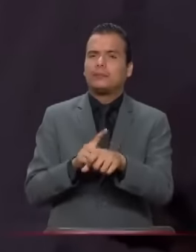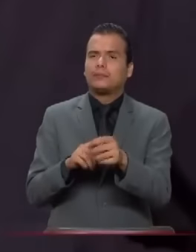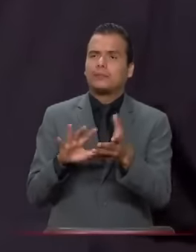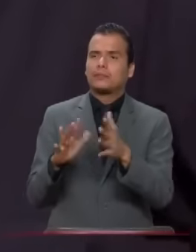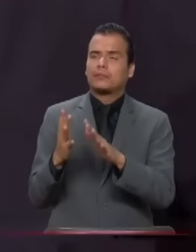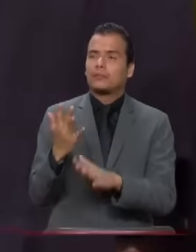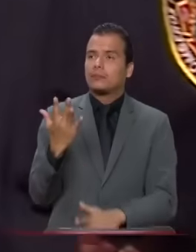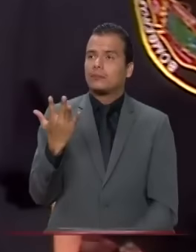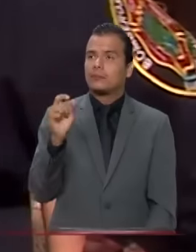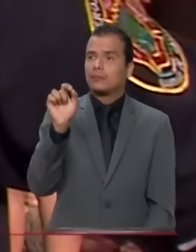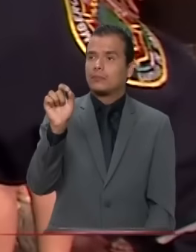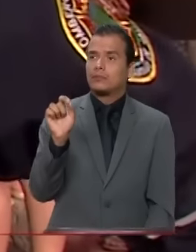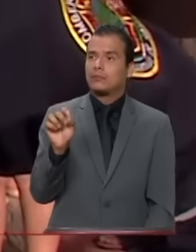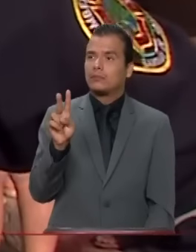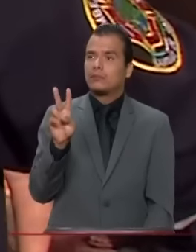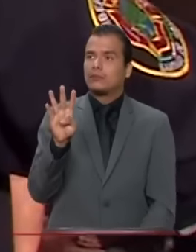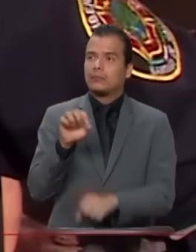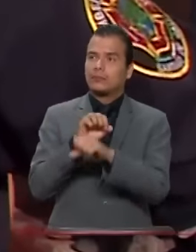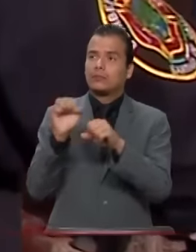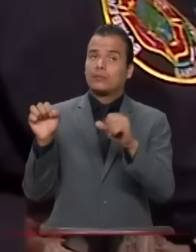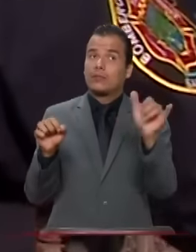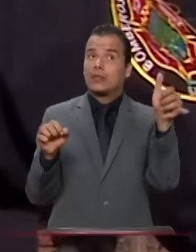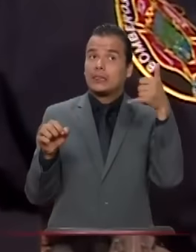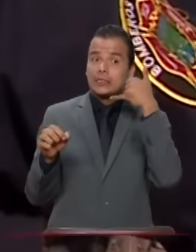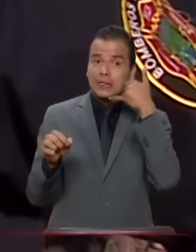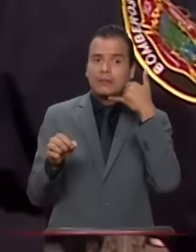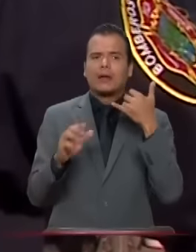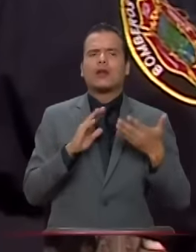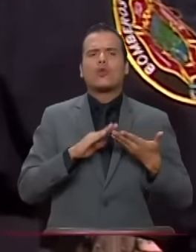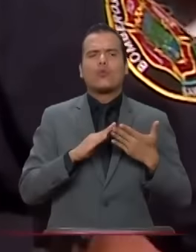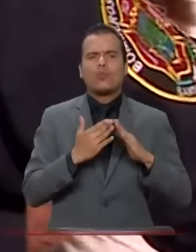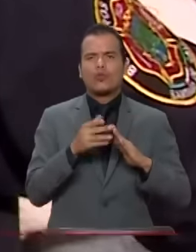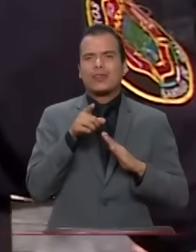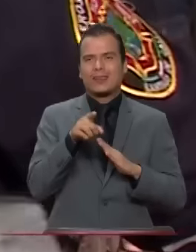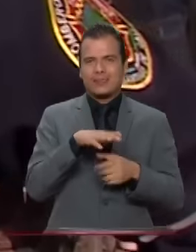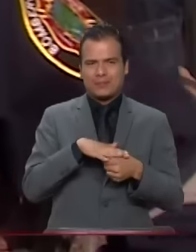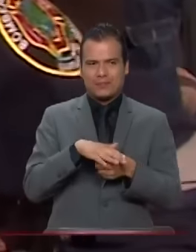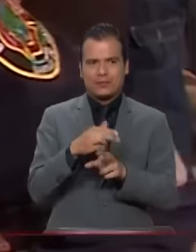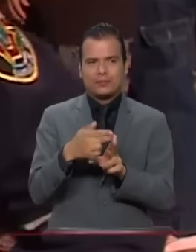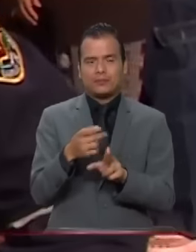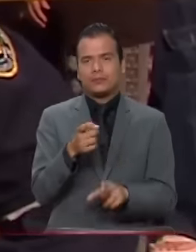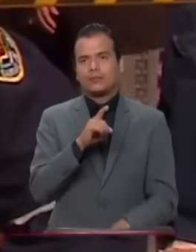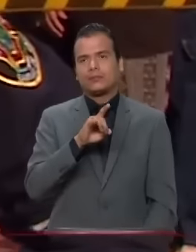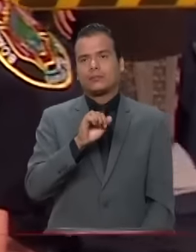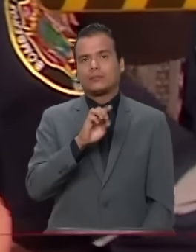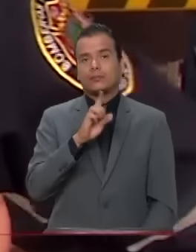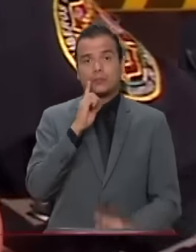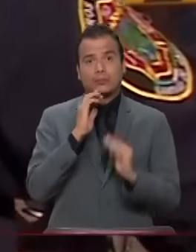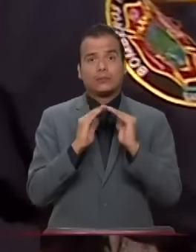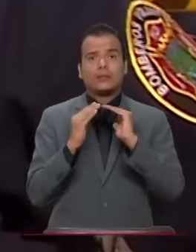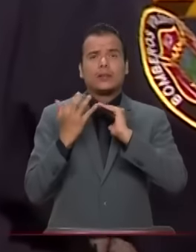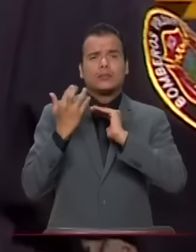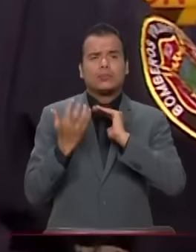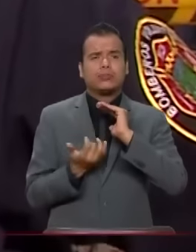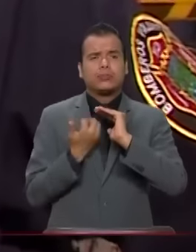de la mañana, 5:24, tuvimos un llamado de parte de los vecinos de acá del barrio Guabal sobre un incendio en una